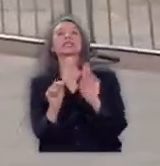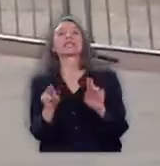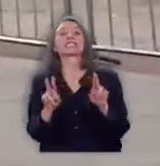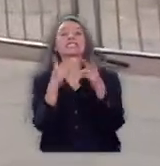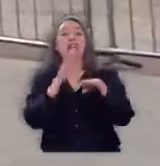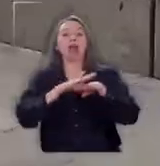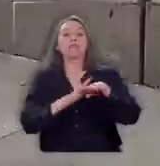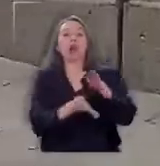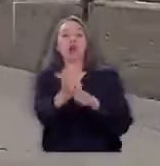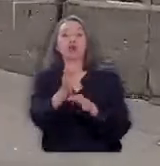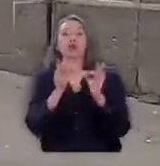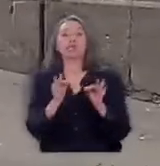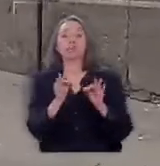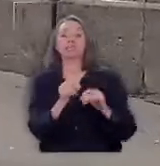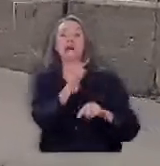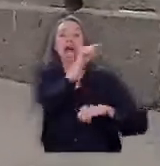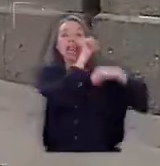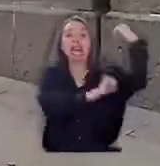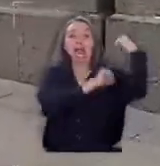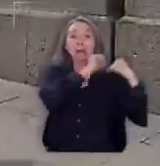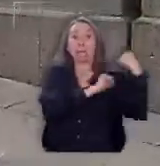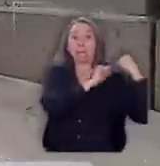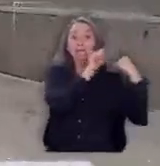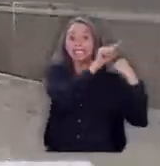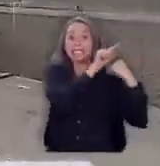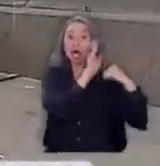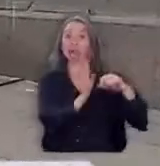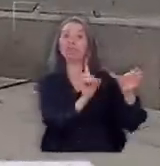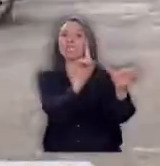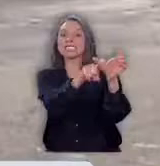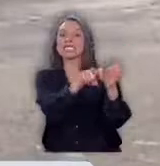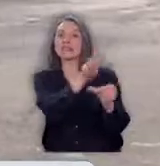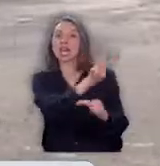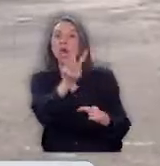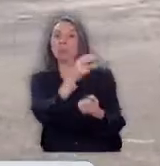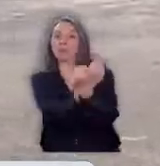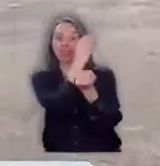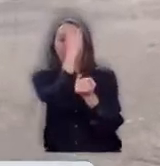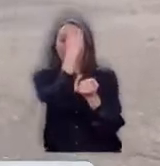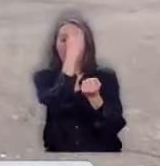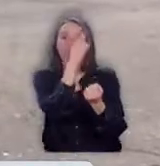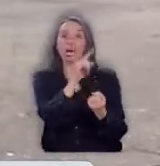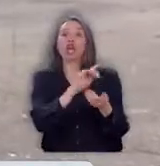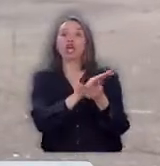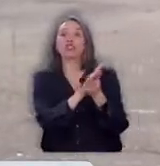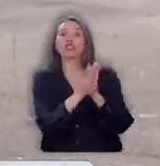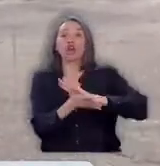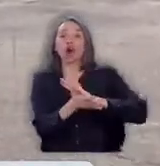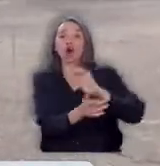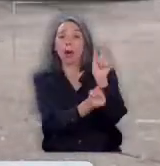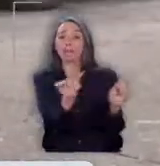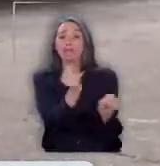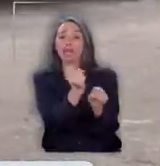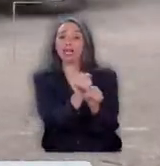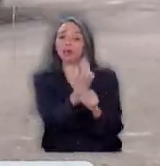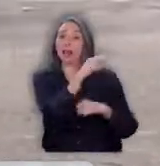empleador y no el empleado deberá inscribirse y anotar a todos sus